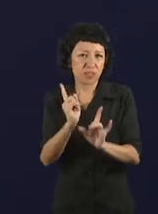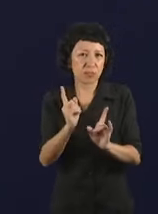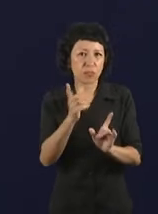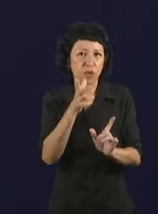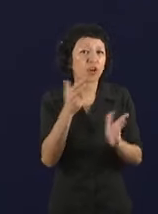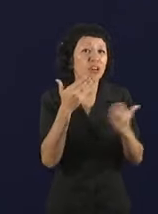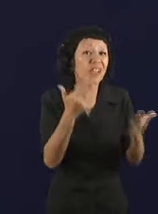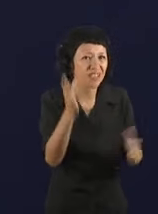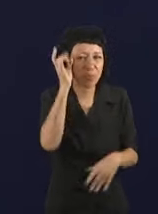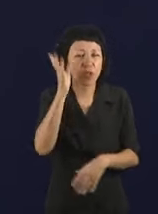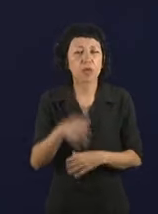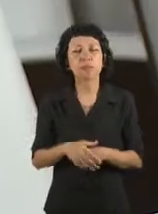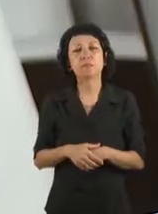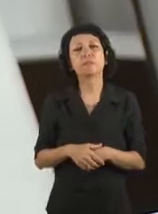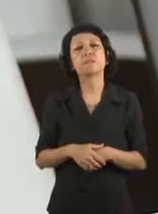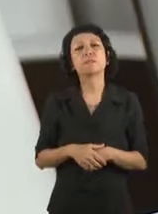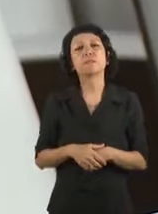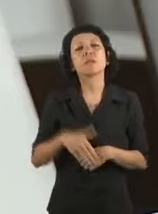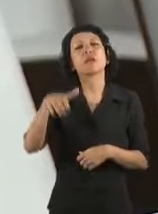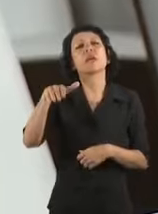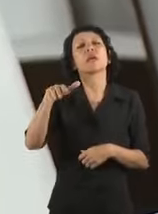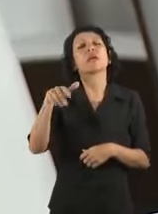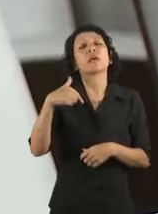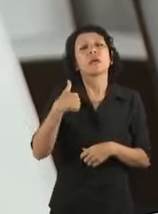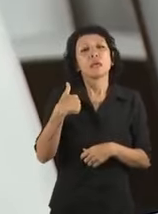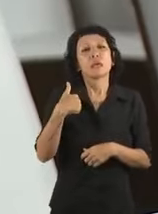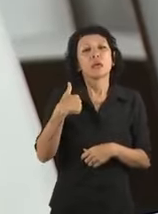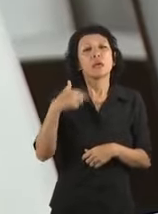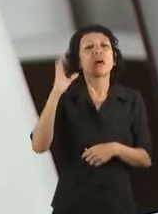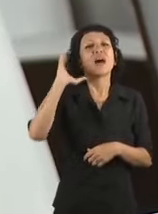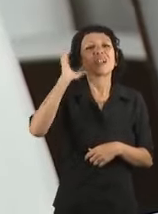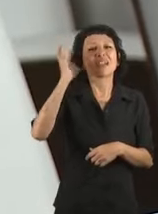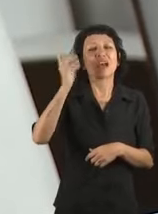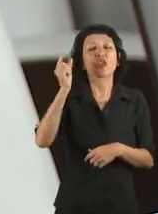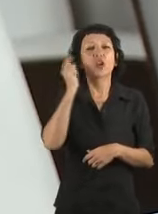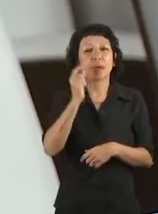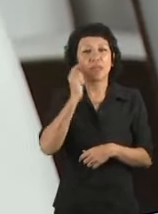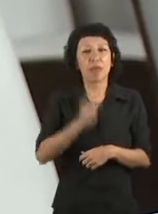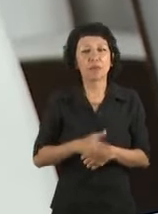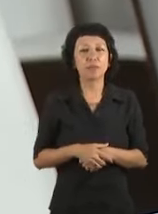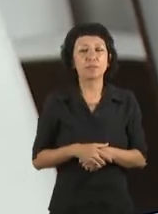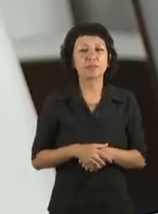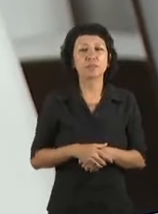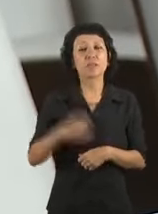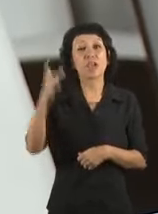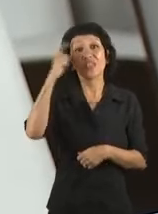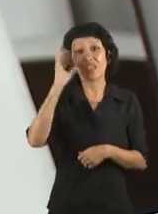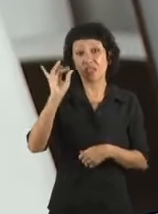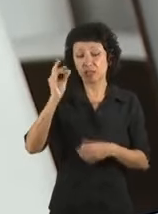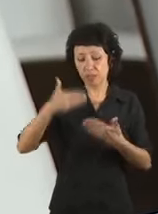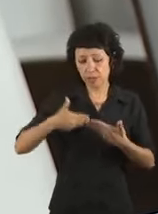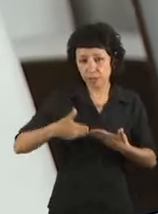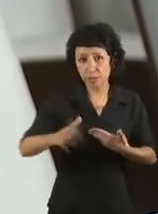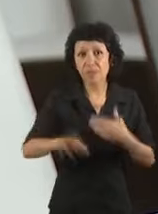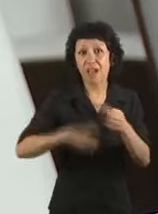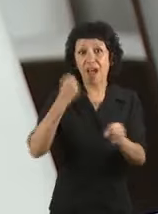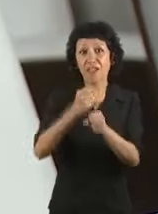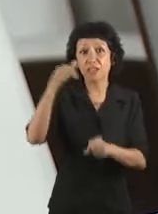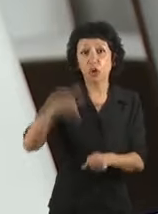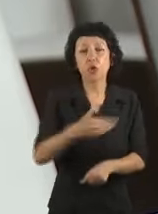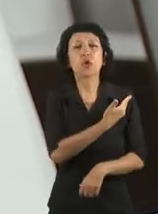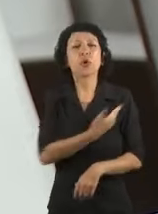eh Perdóname qué tal Manuel Miguel nicolich radio rivadavia desde el 10 de diciembre a esta parte Qué ha hecho el gobierno para